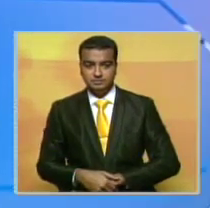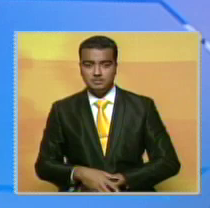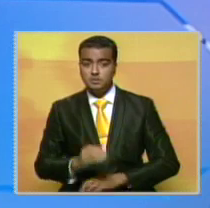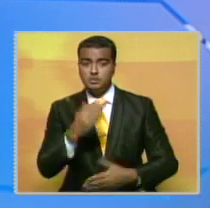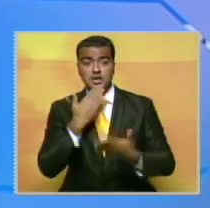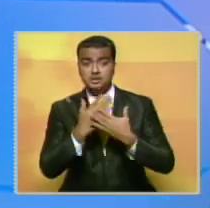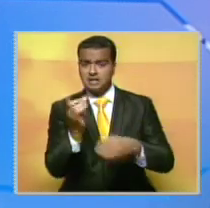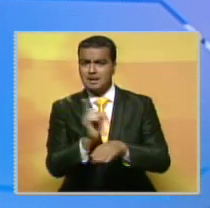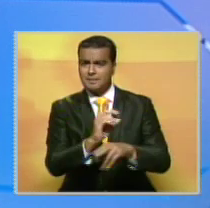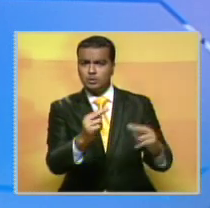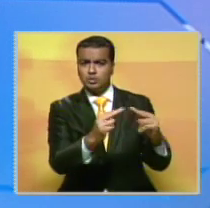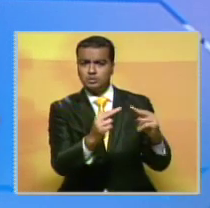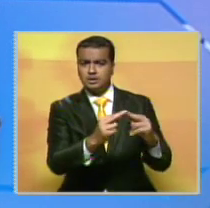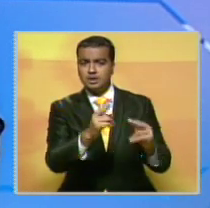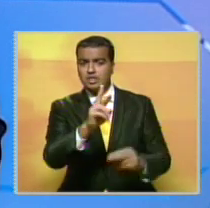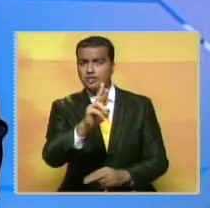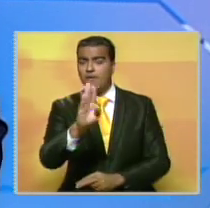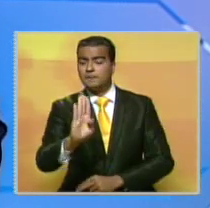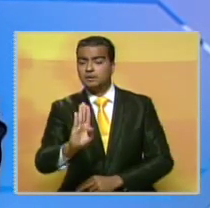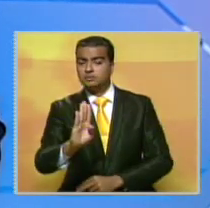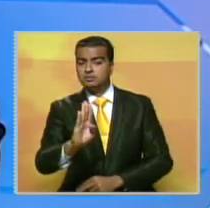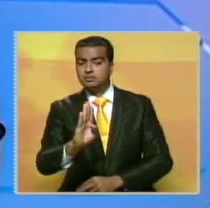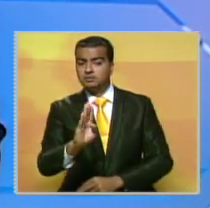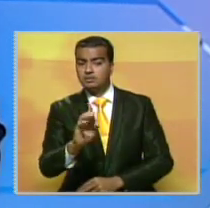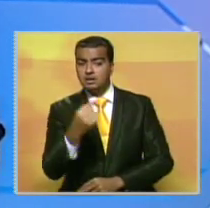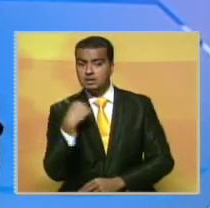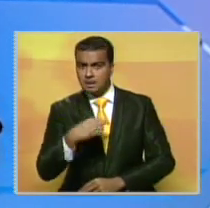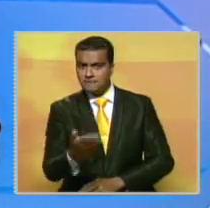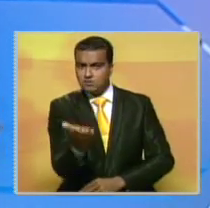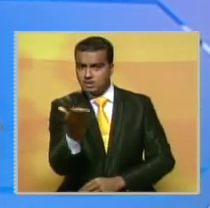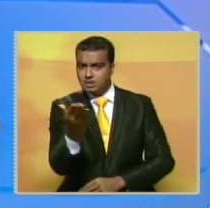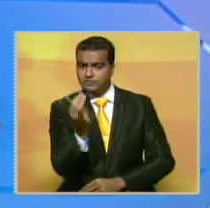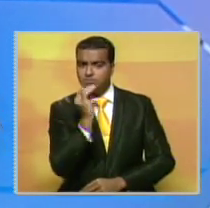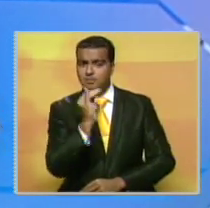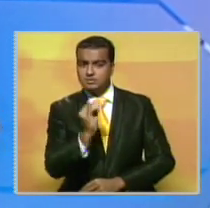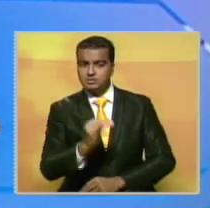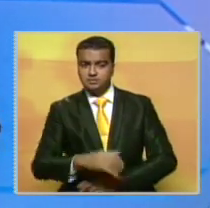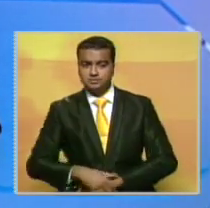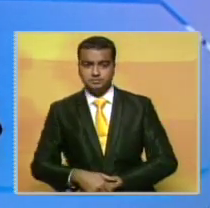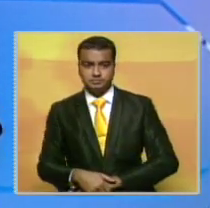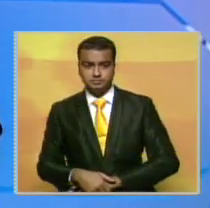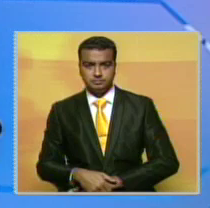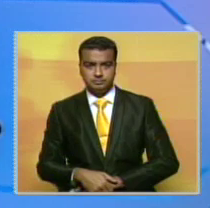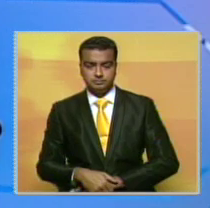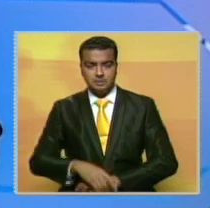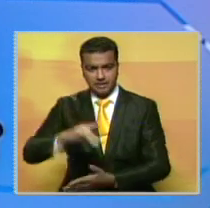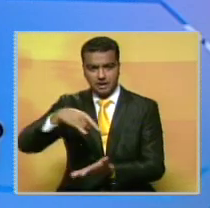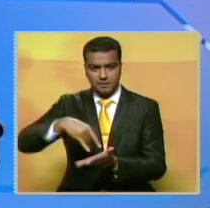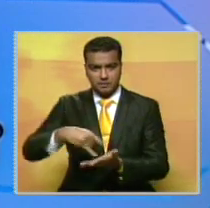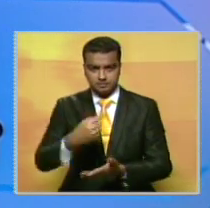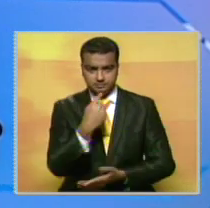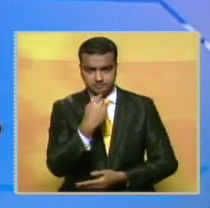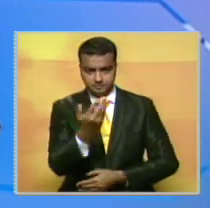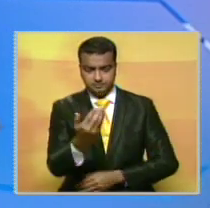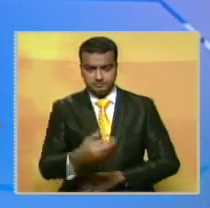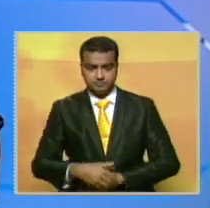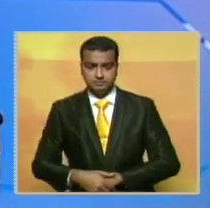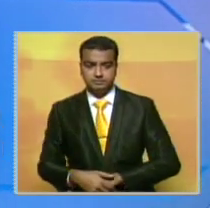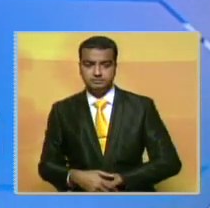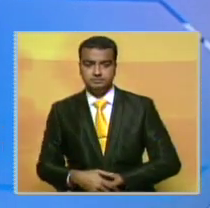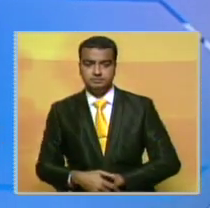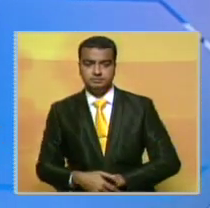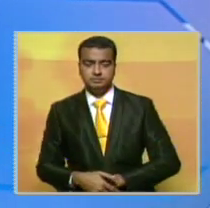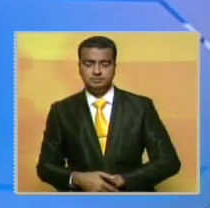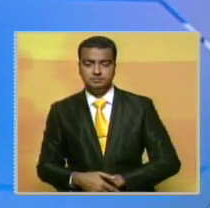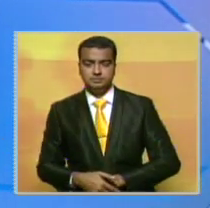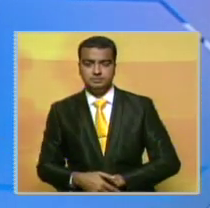De inmediato un contacto con Randolfo Blanco, quien tiene importante información desde el estado Carabobo. Adelante, Randolfo.